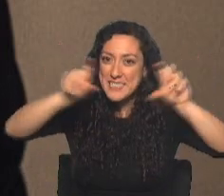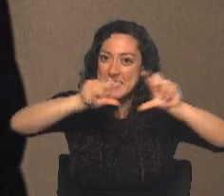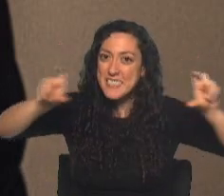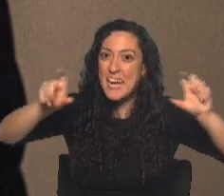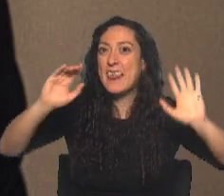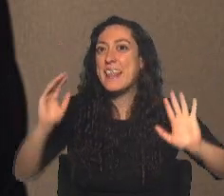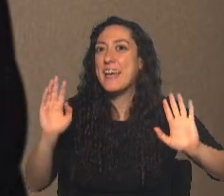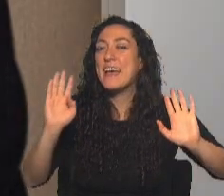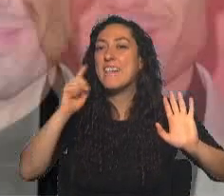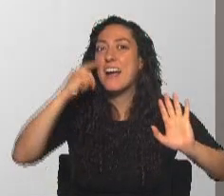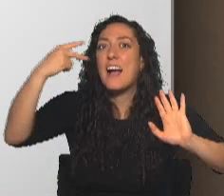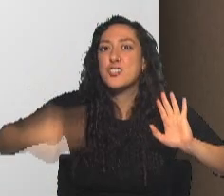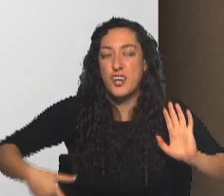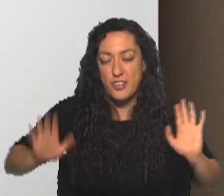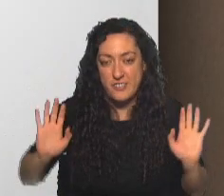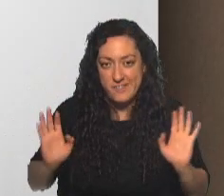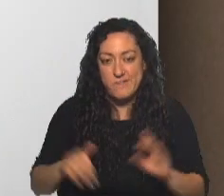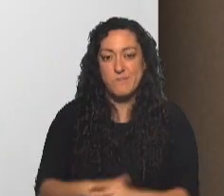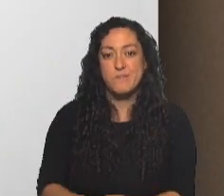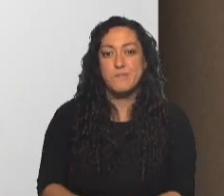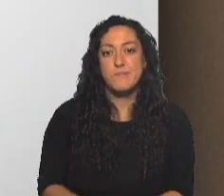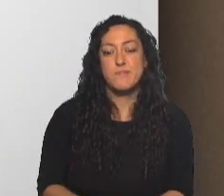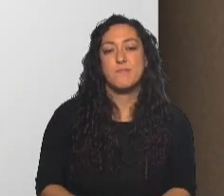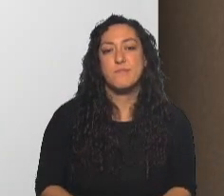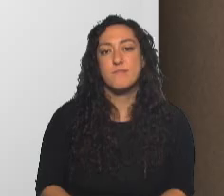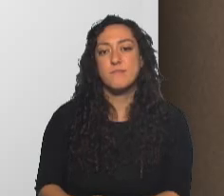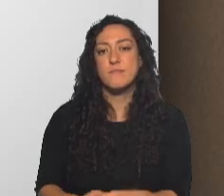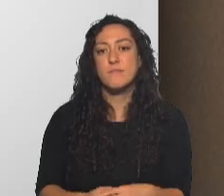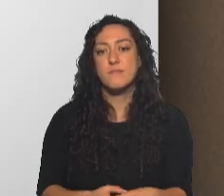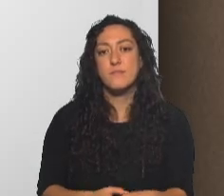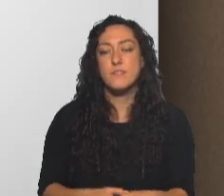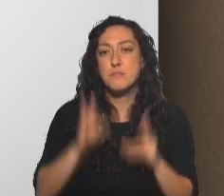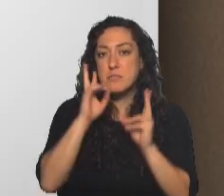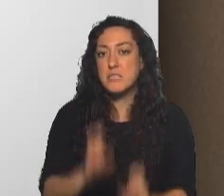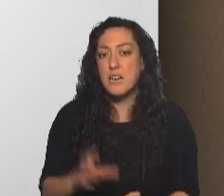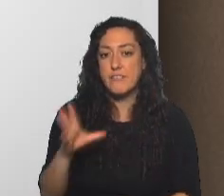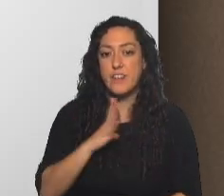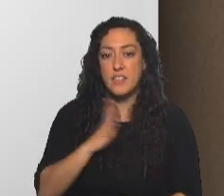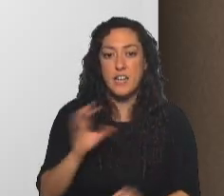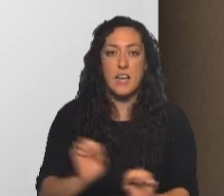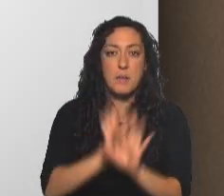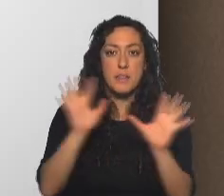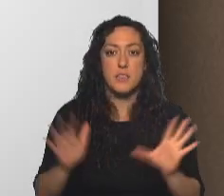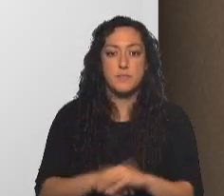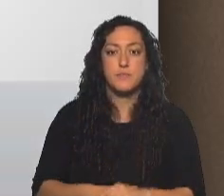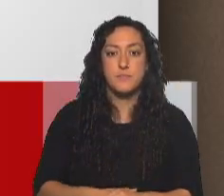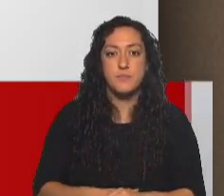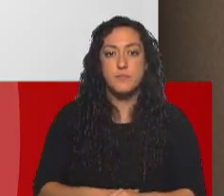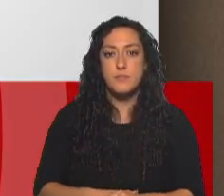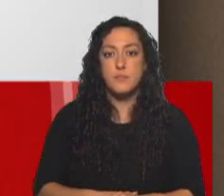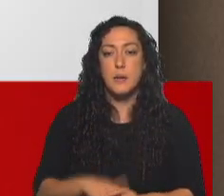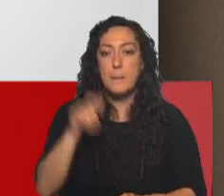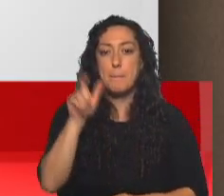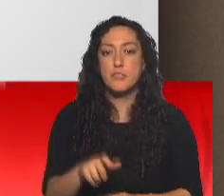sí, bueno. Sí, que se cayó del balcón de este hotel. Pero hay que investigarlo, sí, claramente. Una de las estrellas